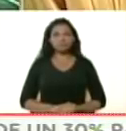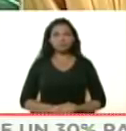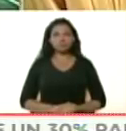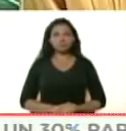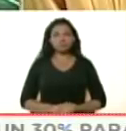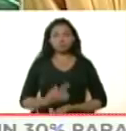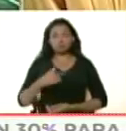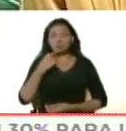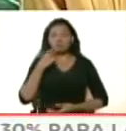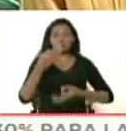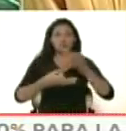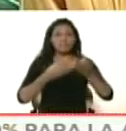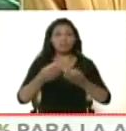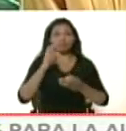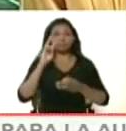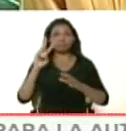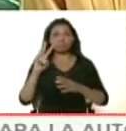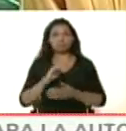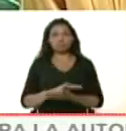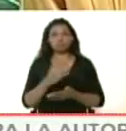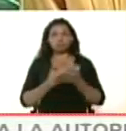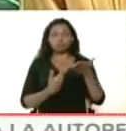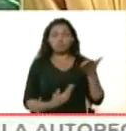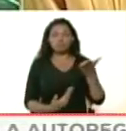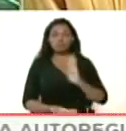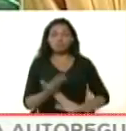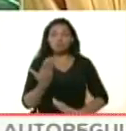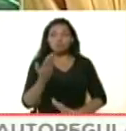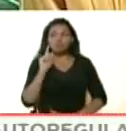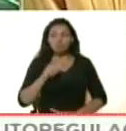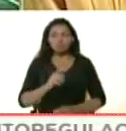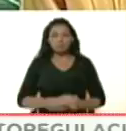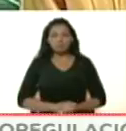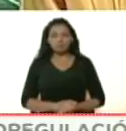Y yo les digo a ustedes, fíjense, tengo aquí un decreto muy importante